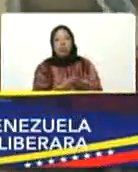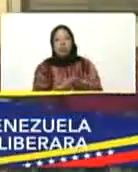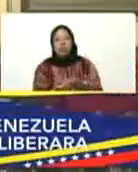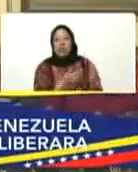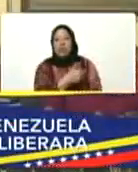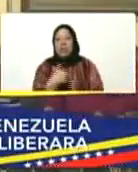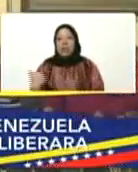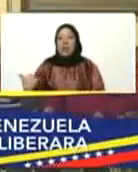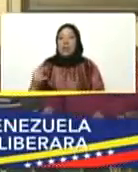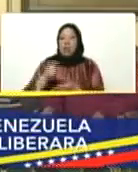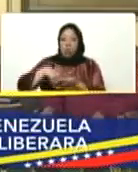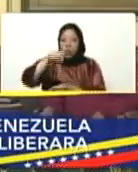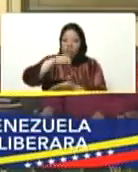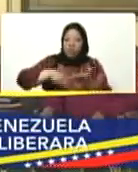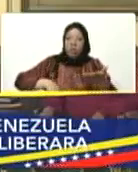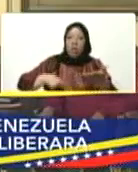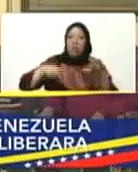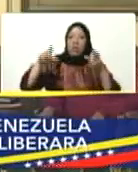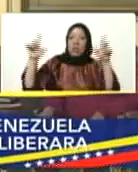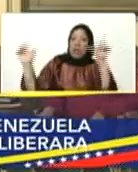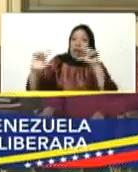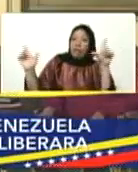quisiera filmar una serie de televisión